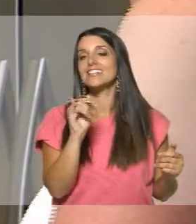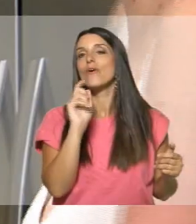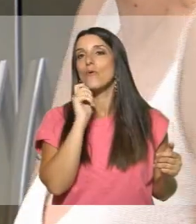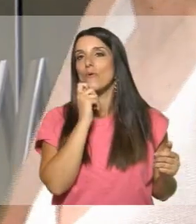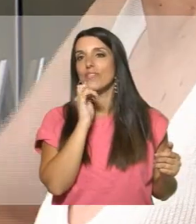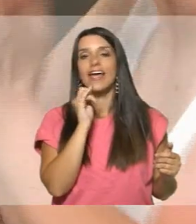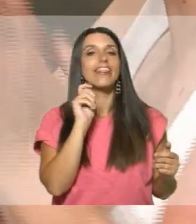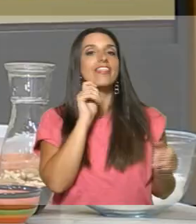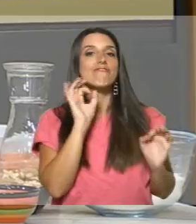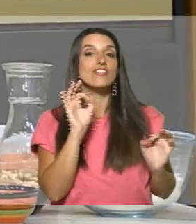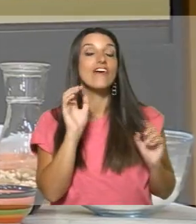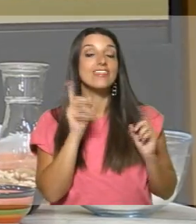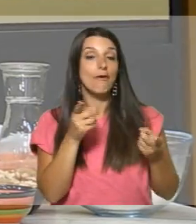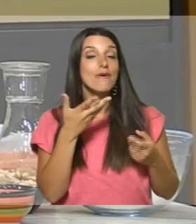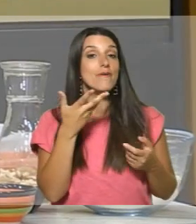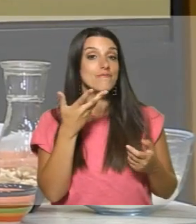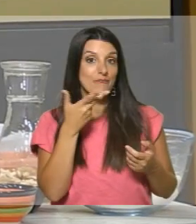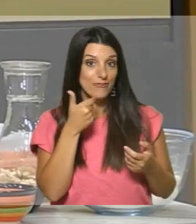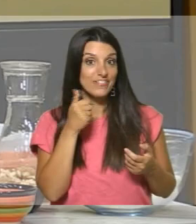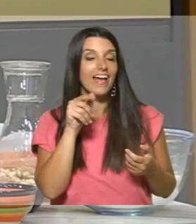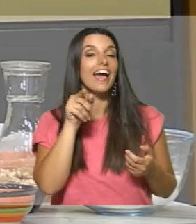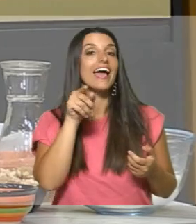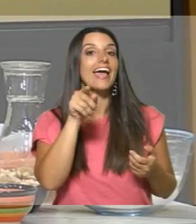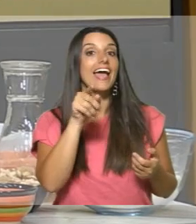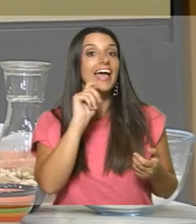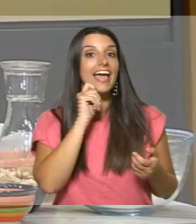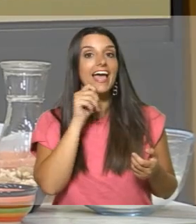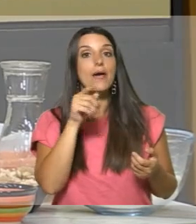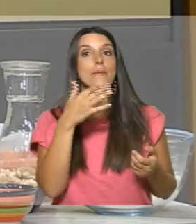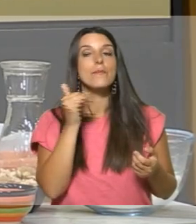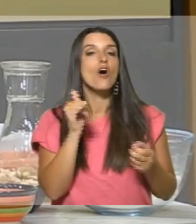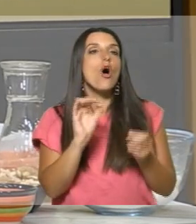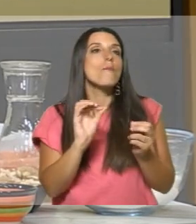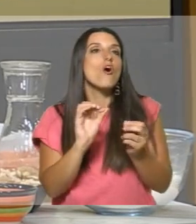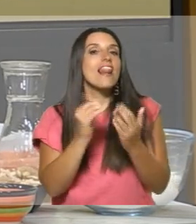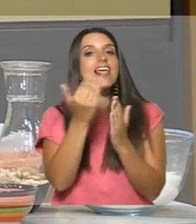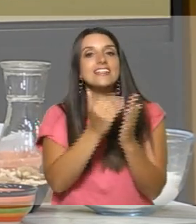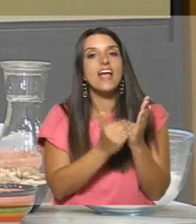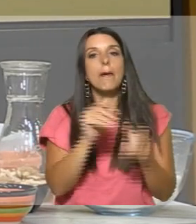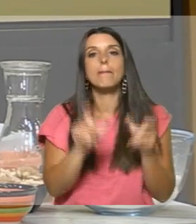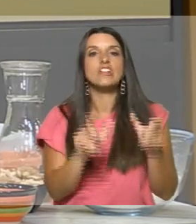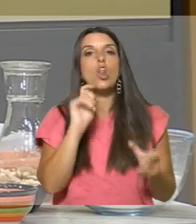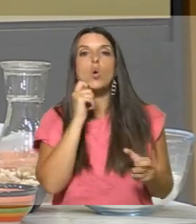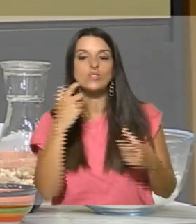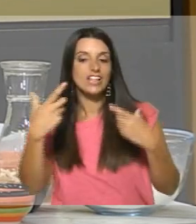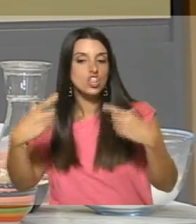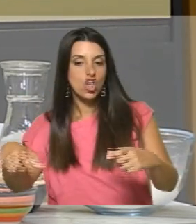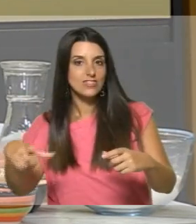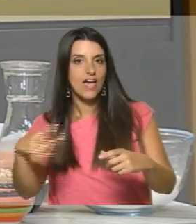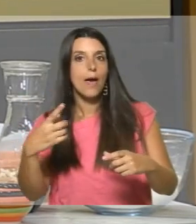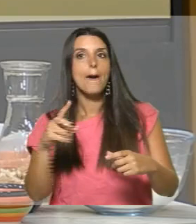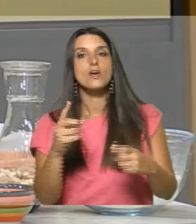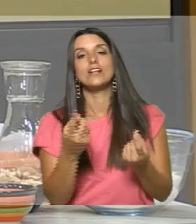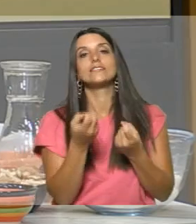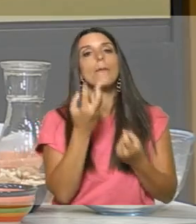divino. Claro, y aparte, ¿sabes lo que me gusta? ¿Dónde? Acá. ¿Sabes lo que me gusta? Que es la típica receta para los que no son muy pasteleros, pero tenés que tener